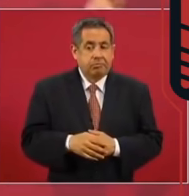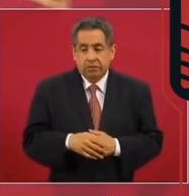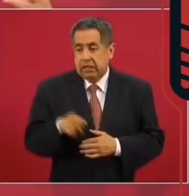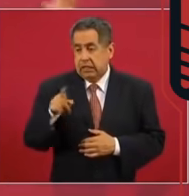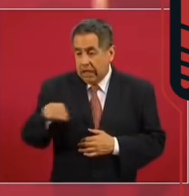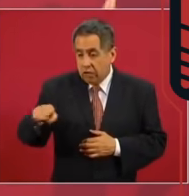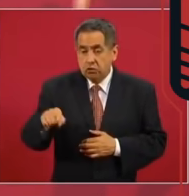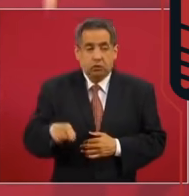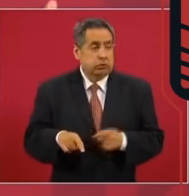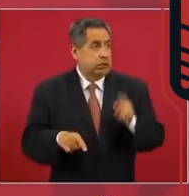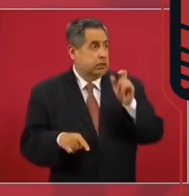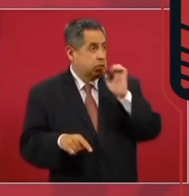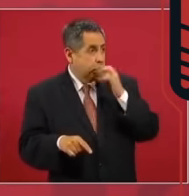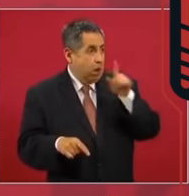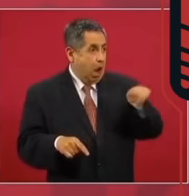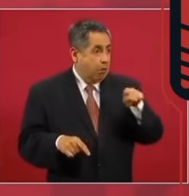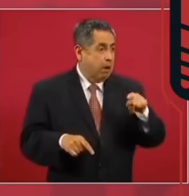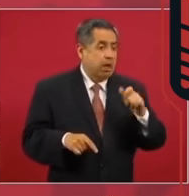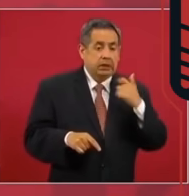agruparse